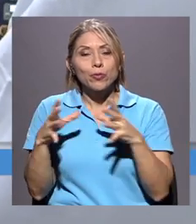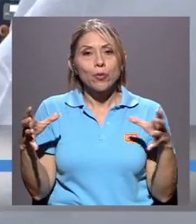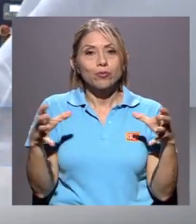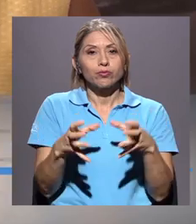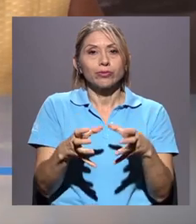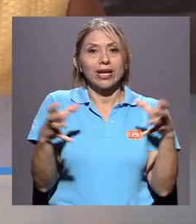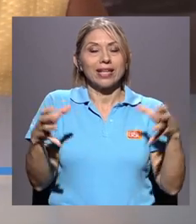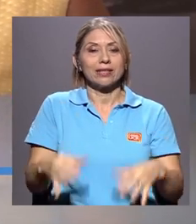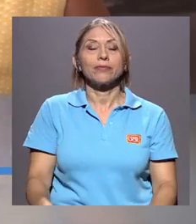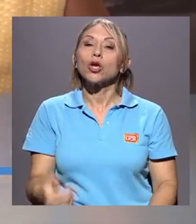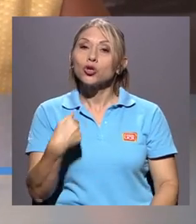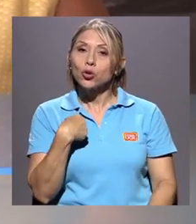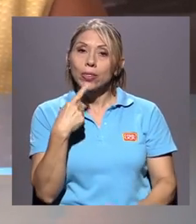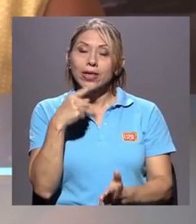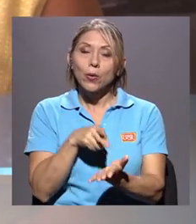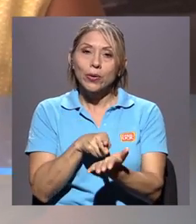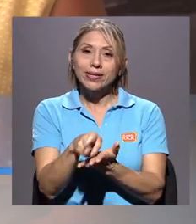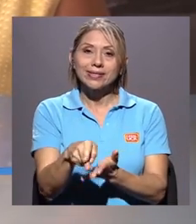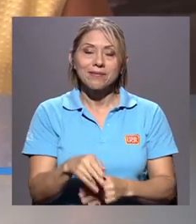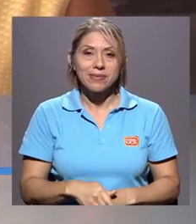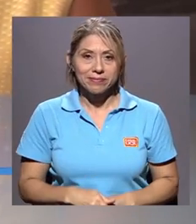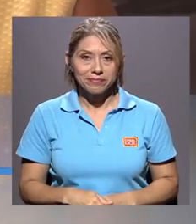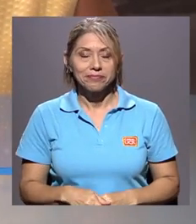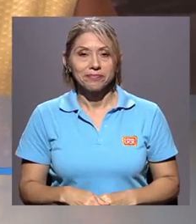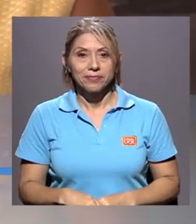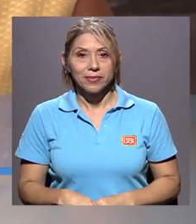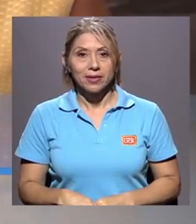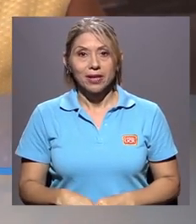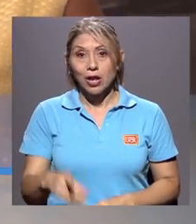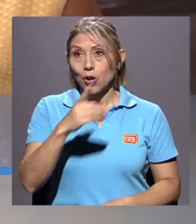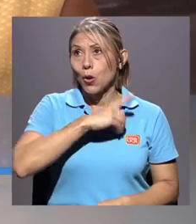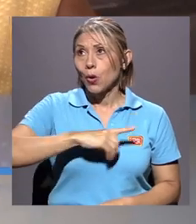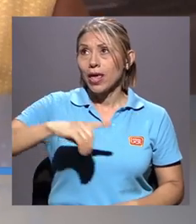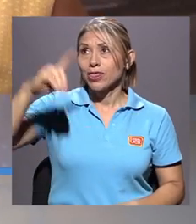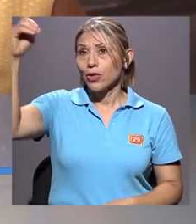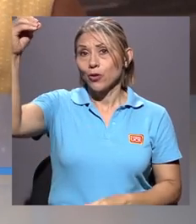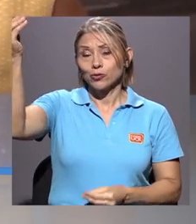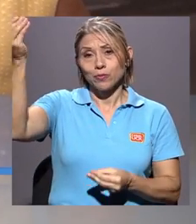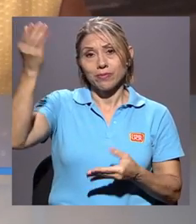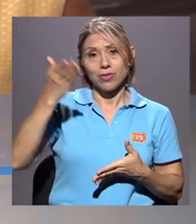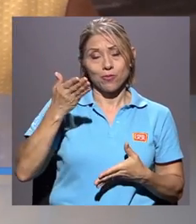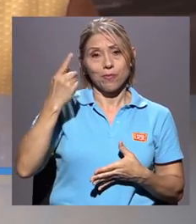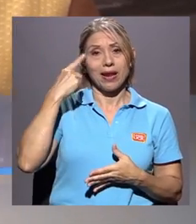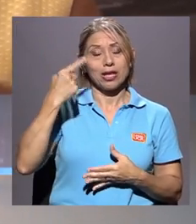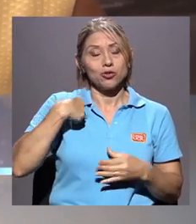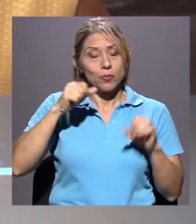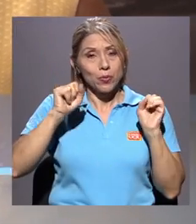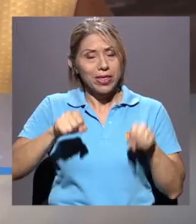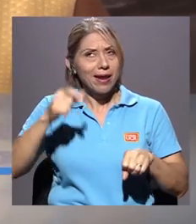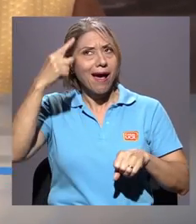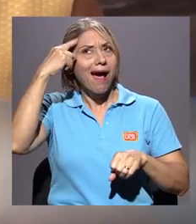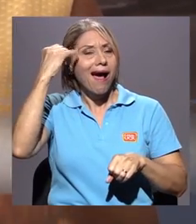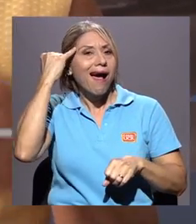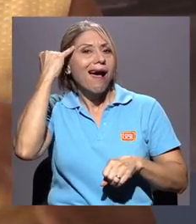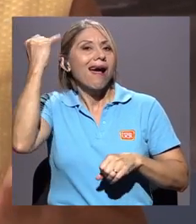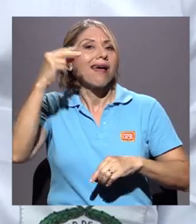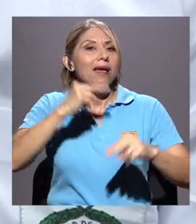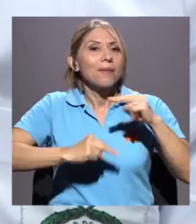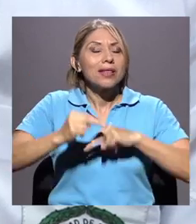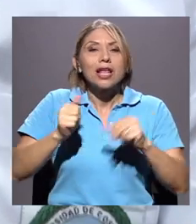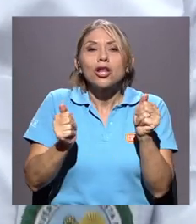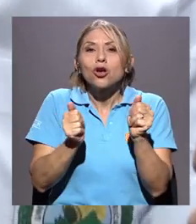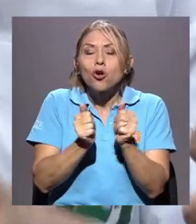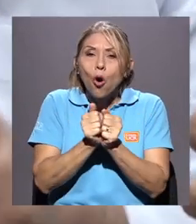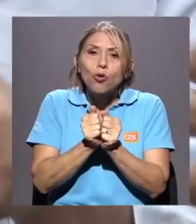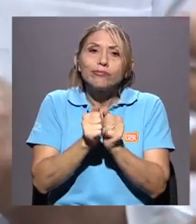Yo les digo honestamente, fue lo que Dios me puso en el camino para poder emprender en forma correcta, con las normativas